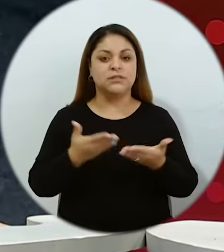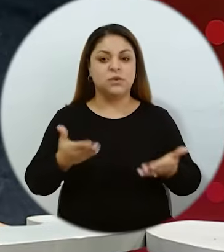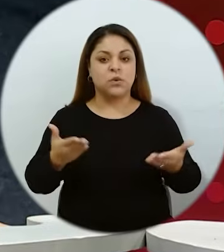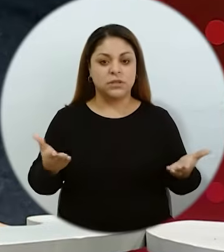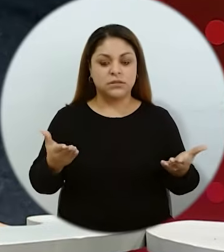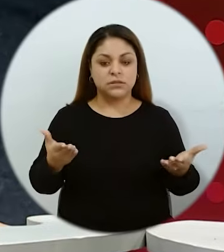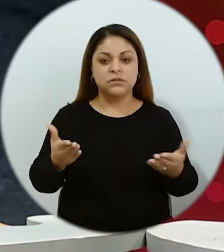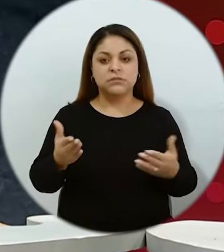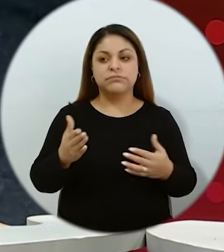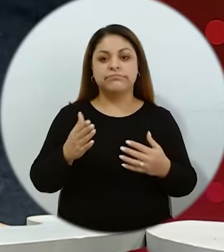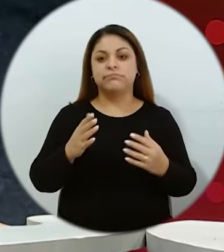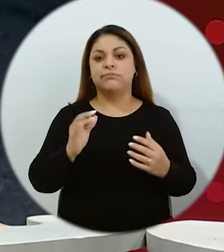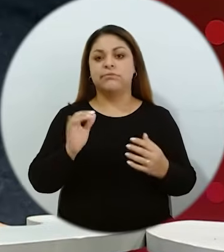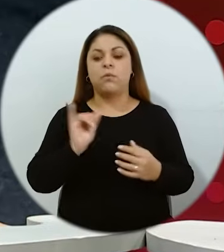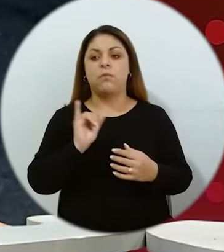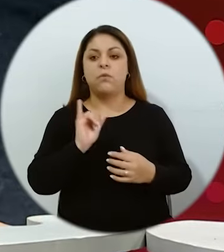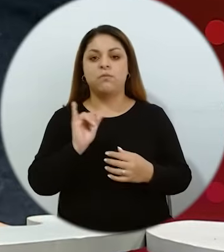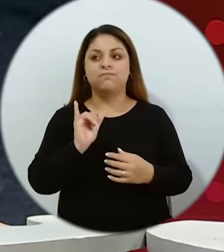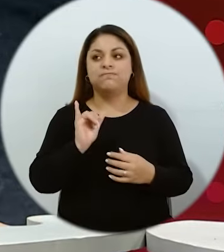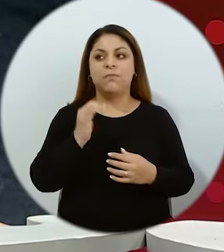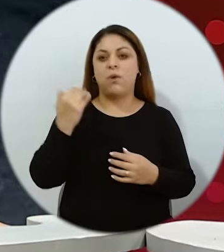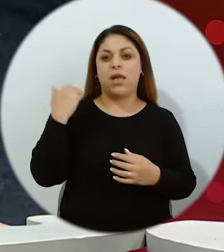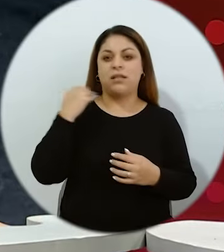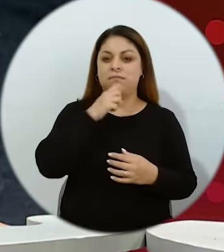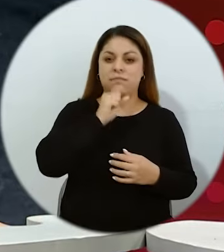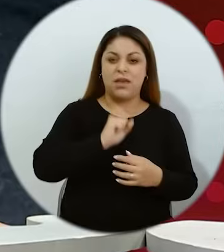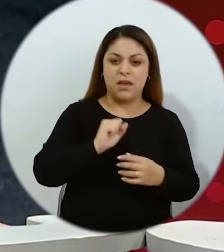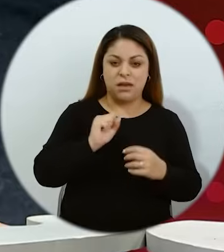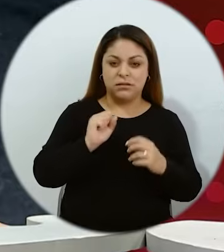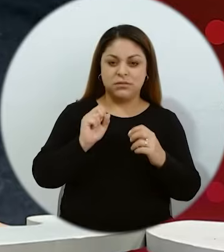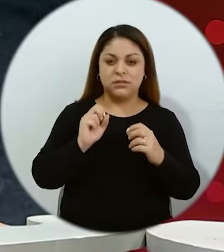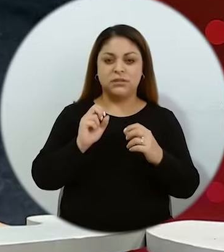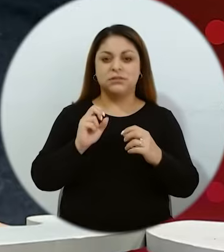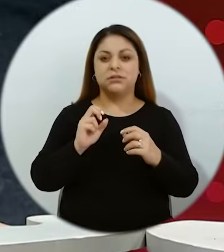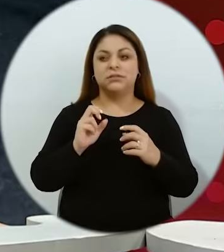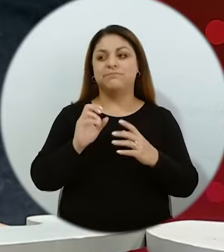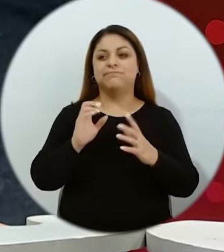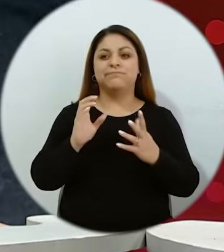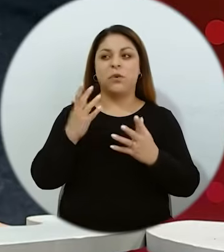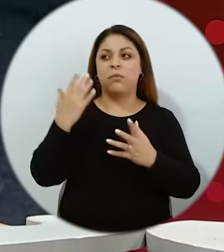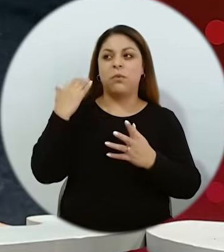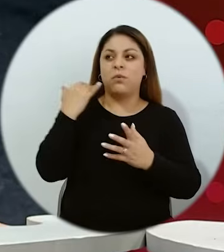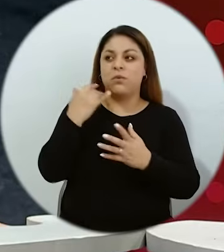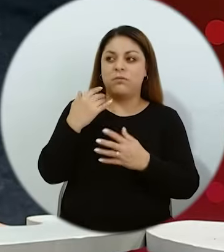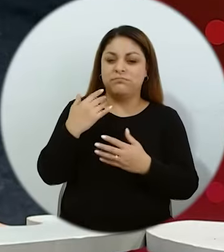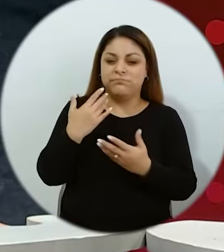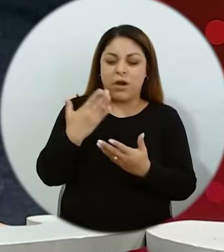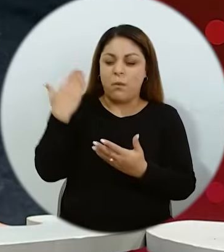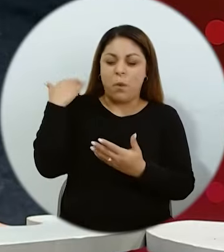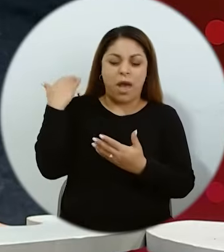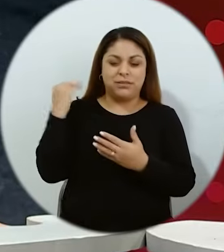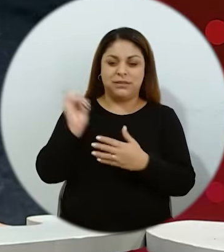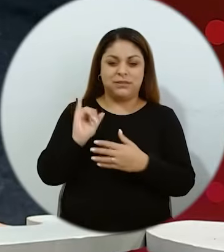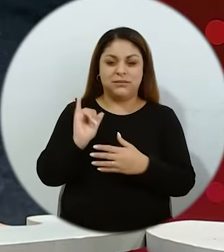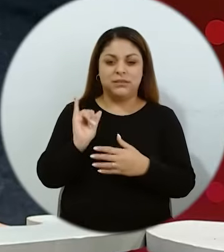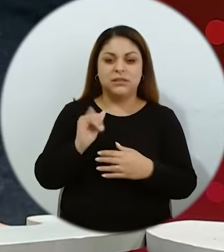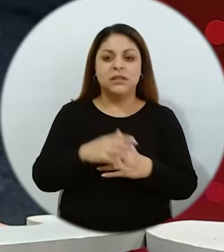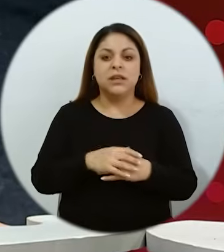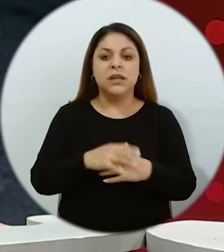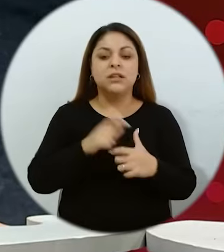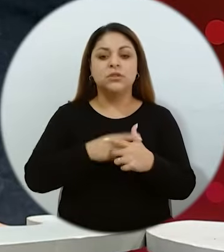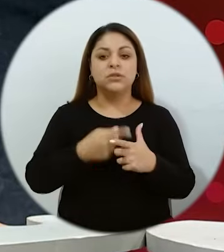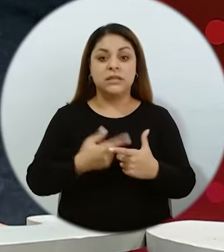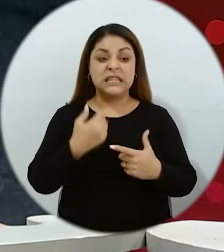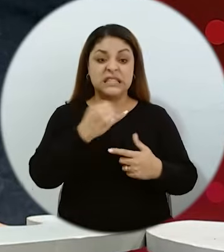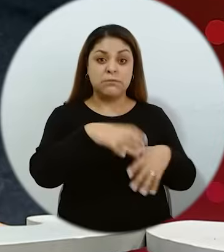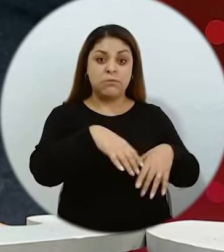cosas a la vieja usanza, digamos, como diría mi abuela, en el viejo oeste. O sea, definitivamente si tenemos uno de los